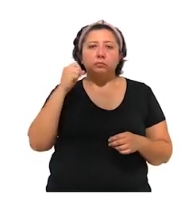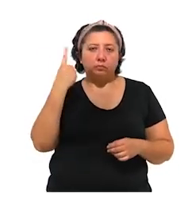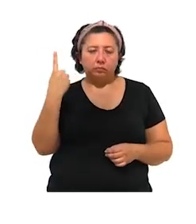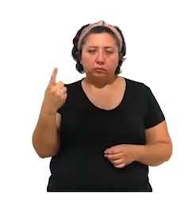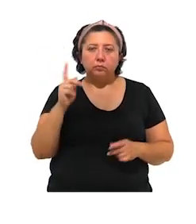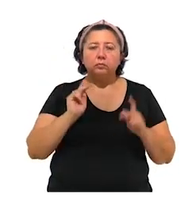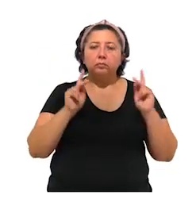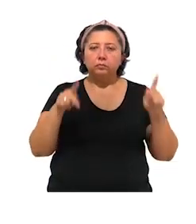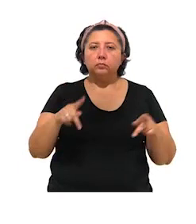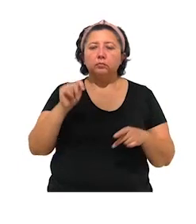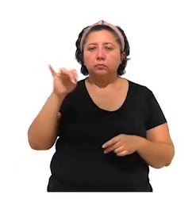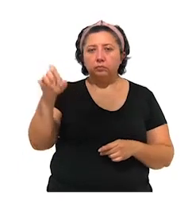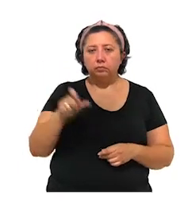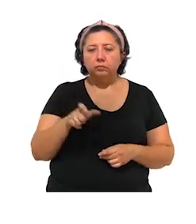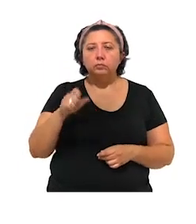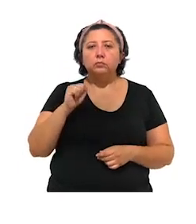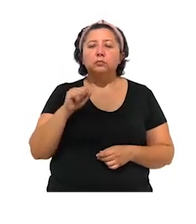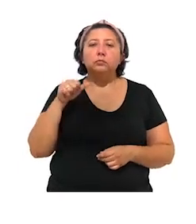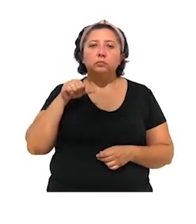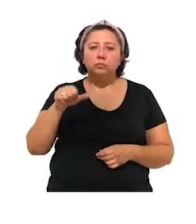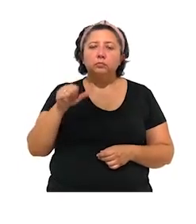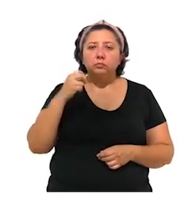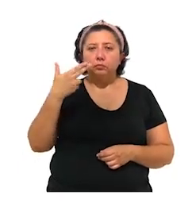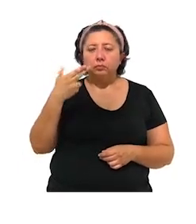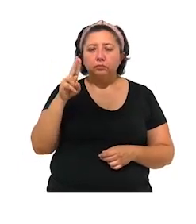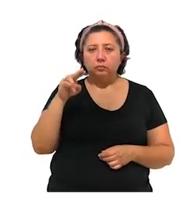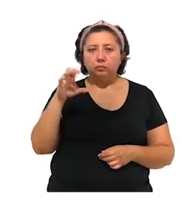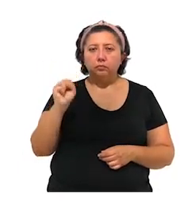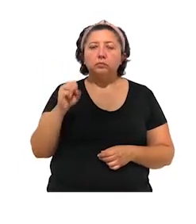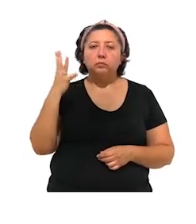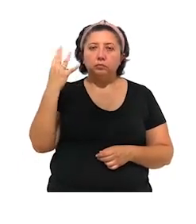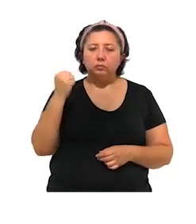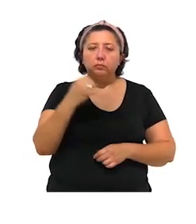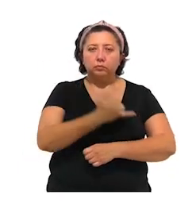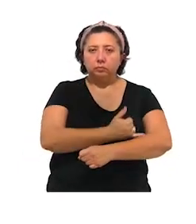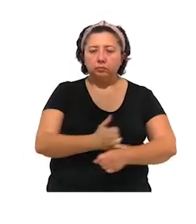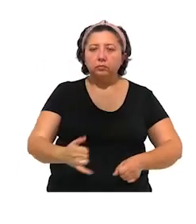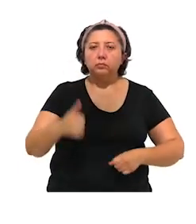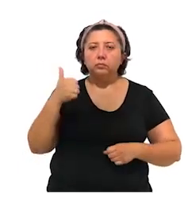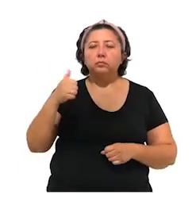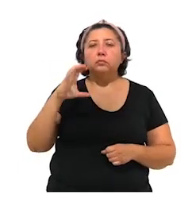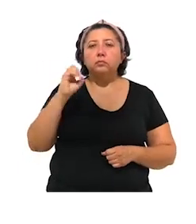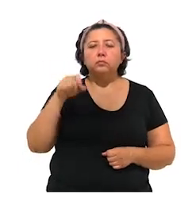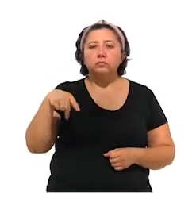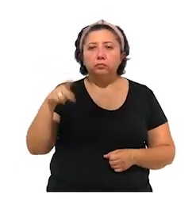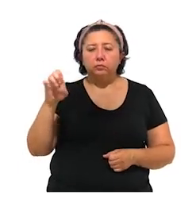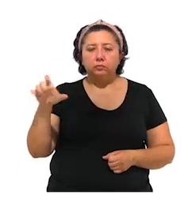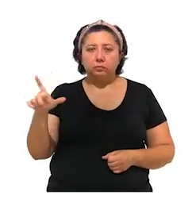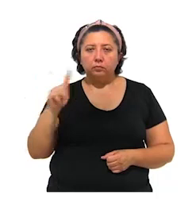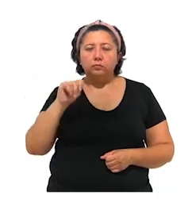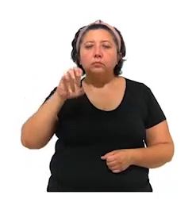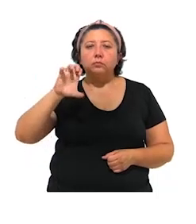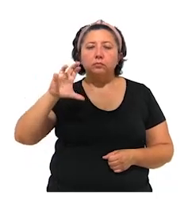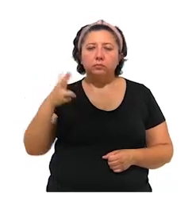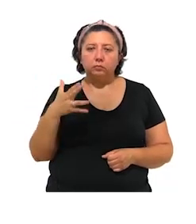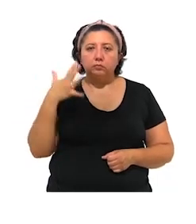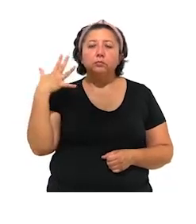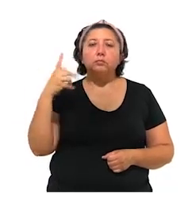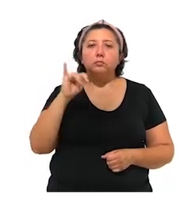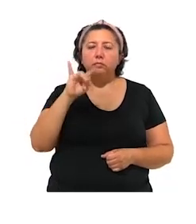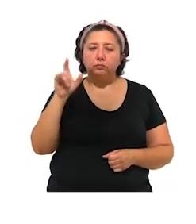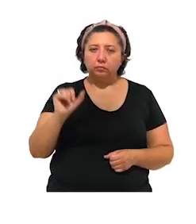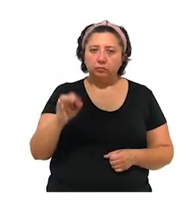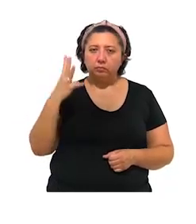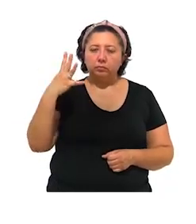Progreso, 19 en Tixcocop, 16 en Junucma, 9 en Izamal, 6 en Concal y Tecó, 5 en